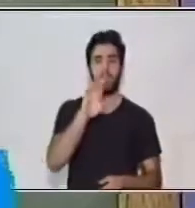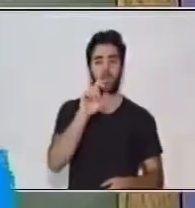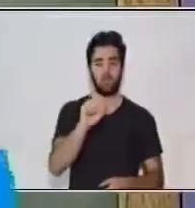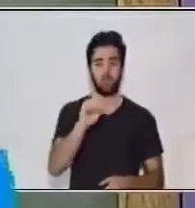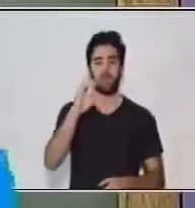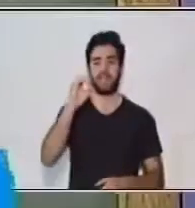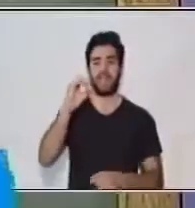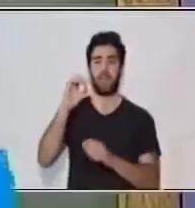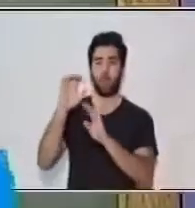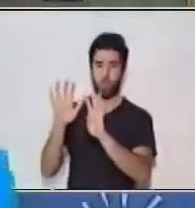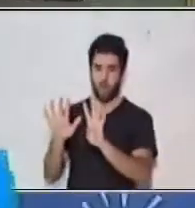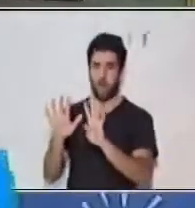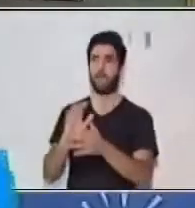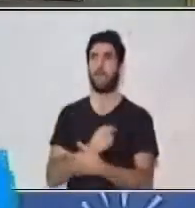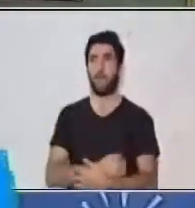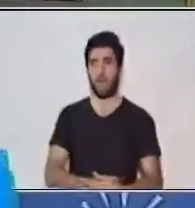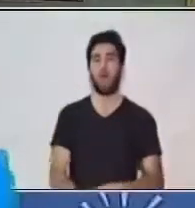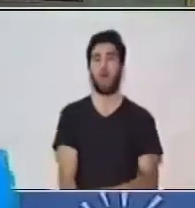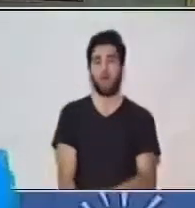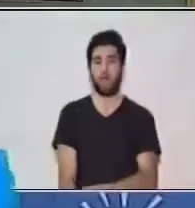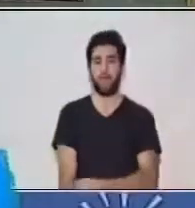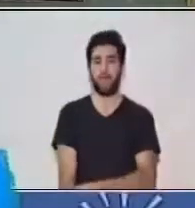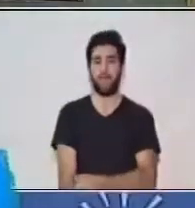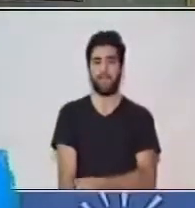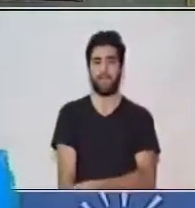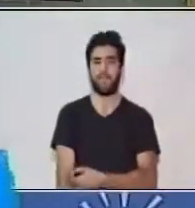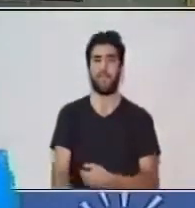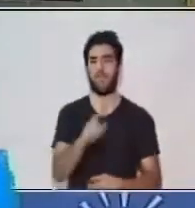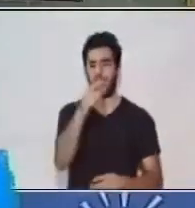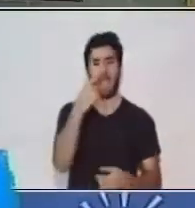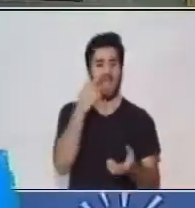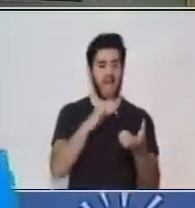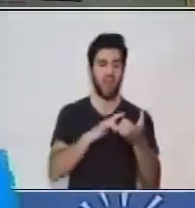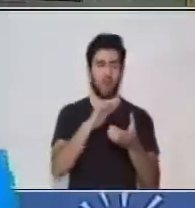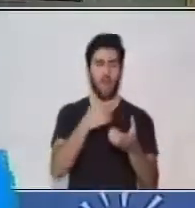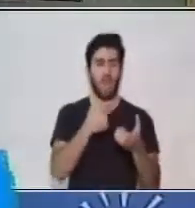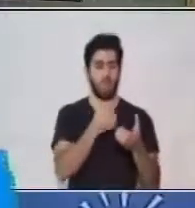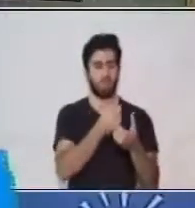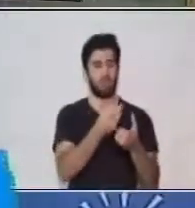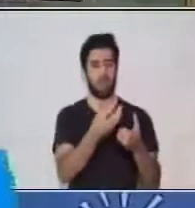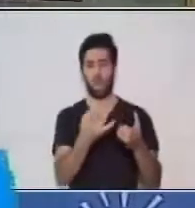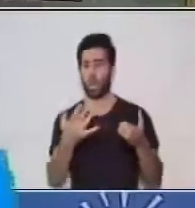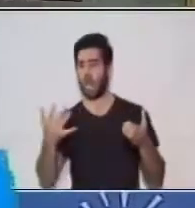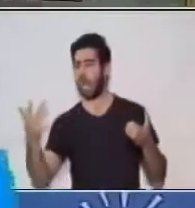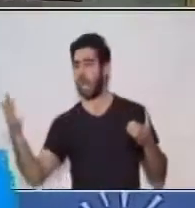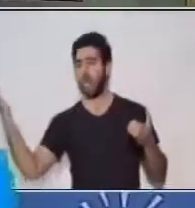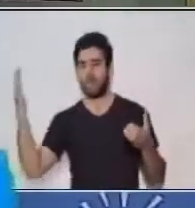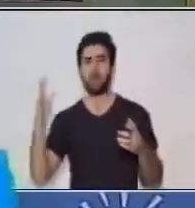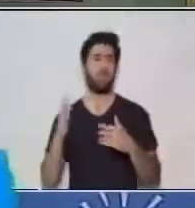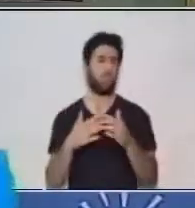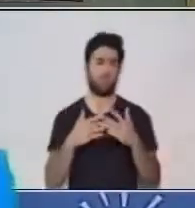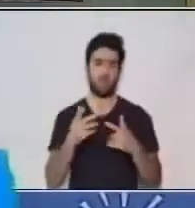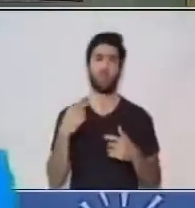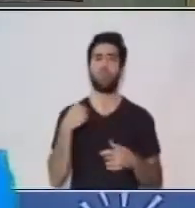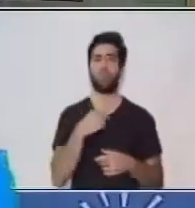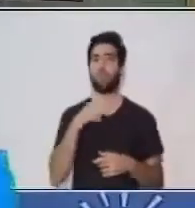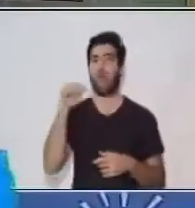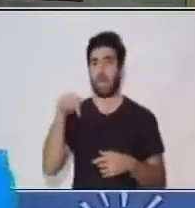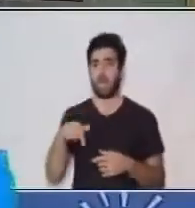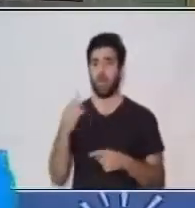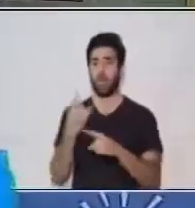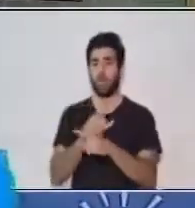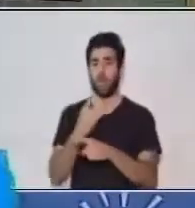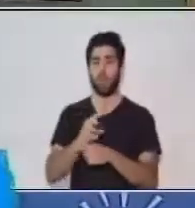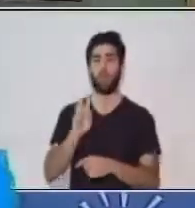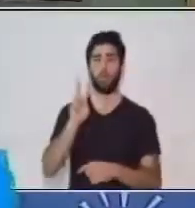4.09. En la calculadora nos van a aparecer muchos más decimales, pero nosotros en esta ocasión vamos a utilizar 2 y no vamos a aproximar.